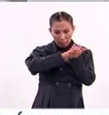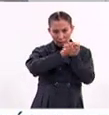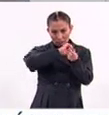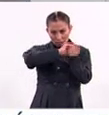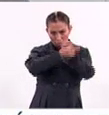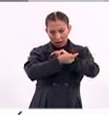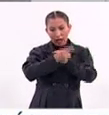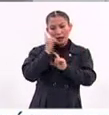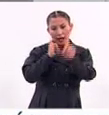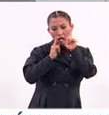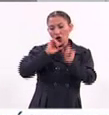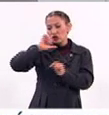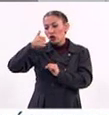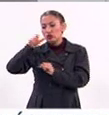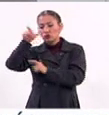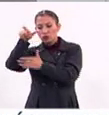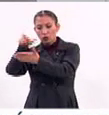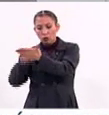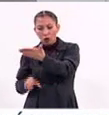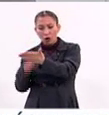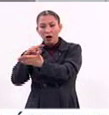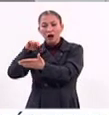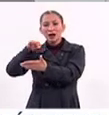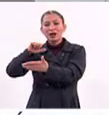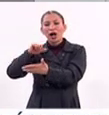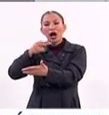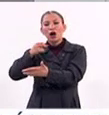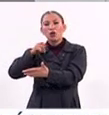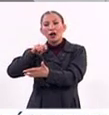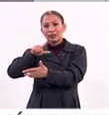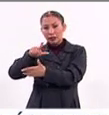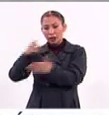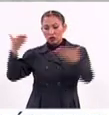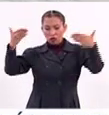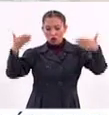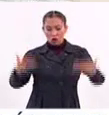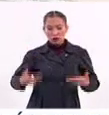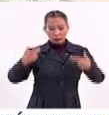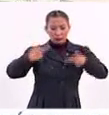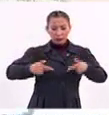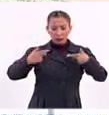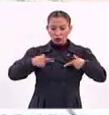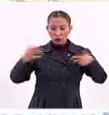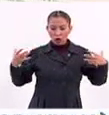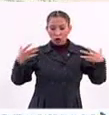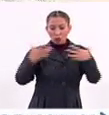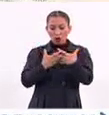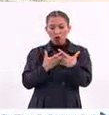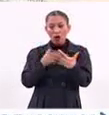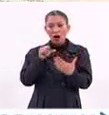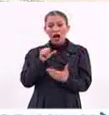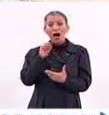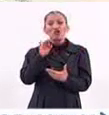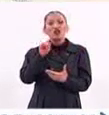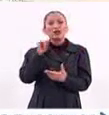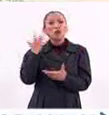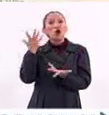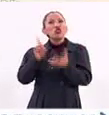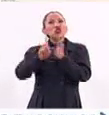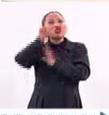del griego, y uno náhuatl, y entonces son dos personajes como afroditas,